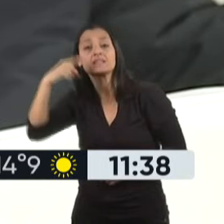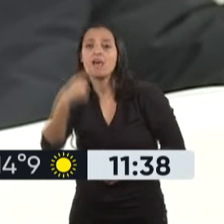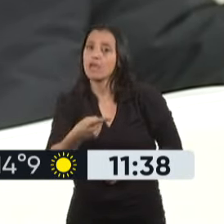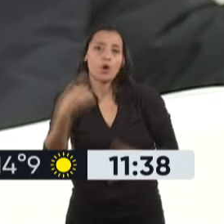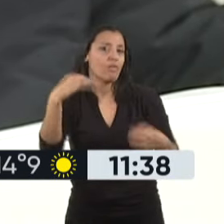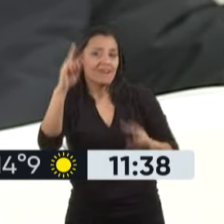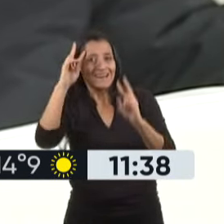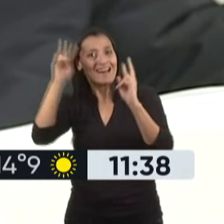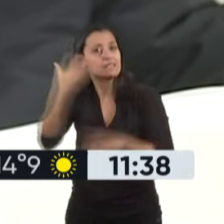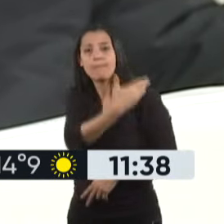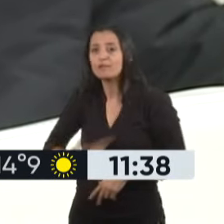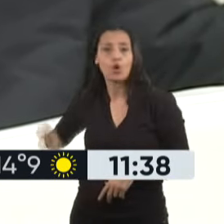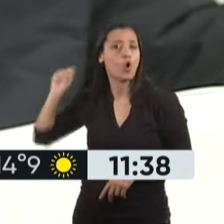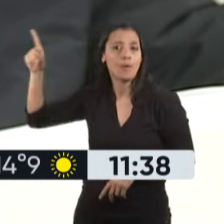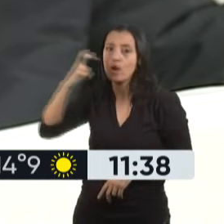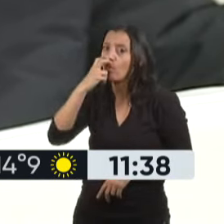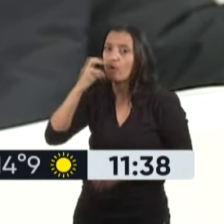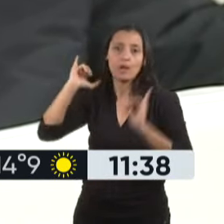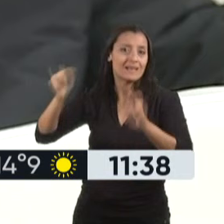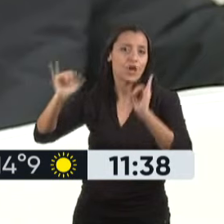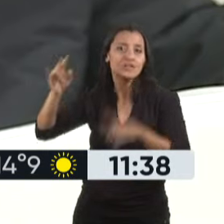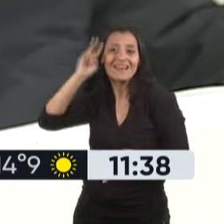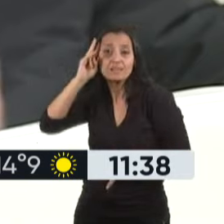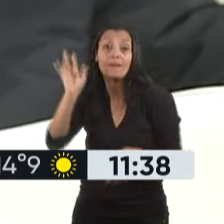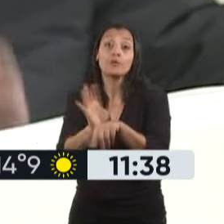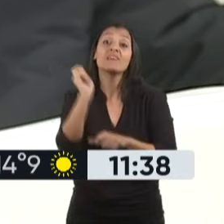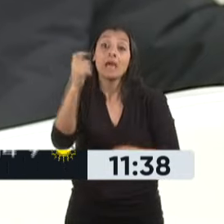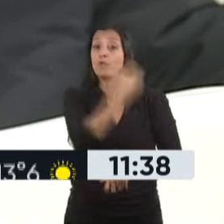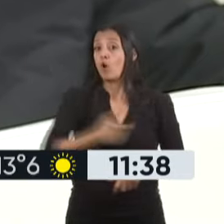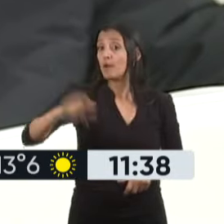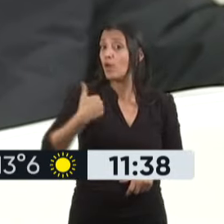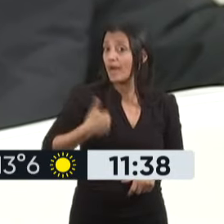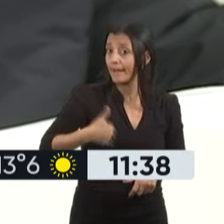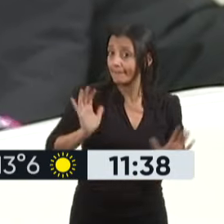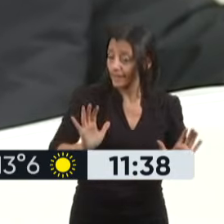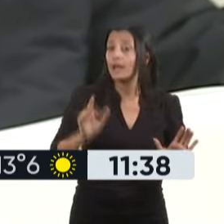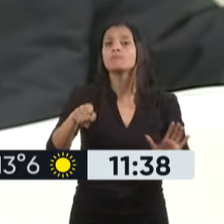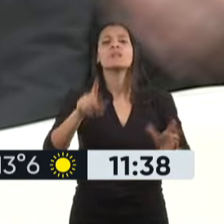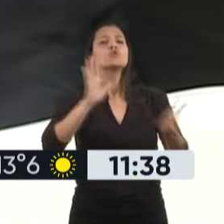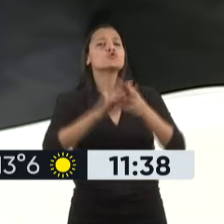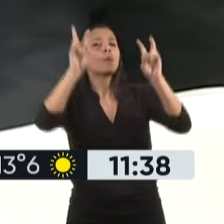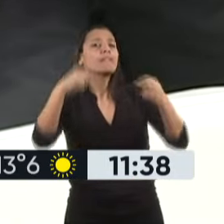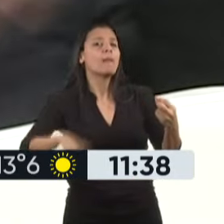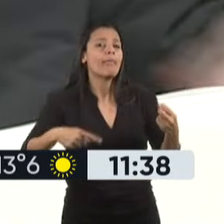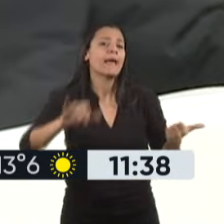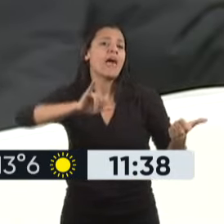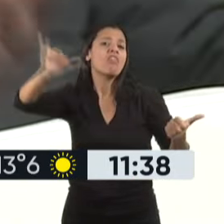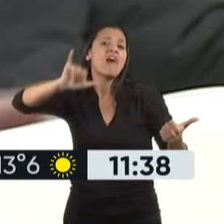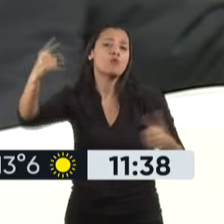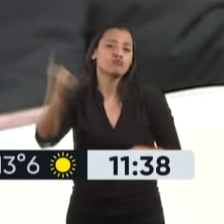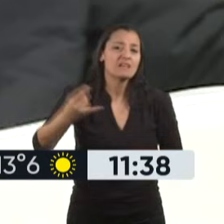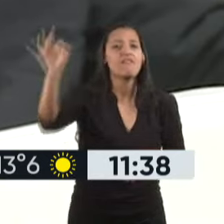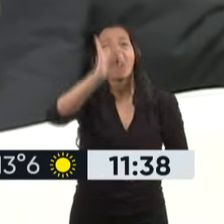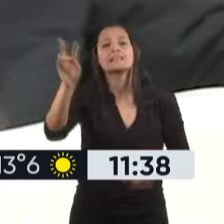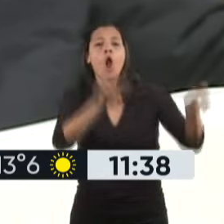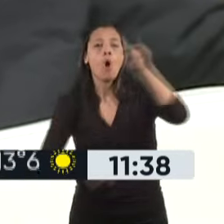boliviano, por parte del gobierno argentino, relacionado con, digamos, esta cuestión de denuncia falsa o de